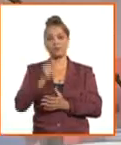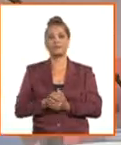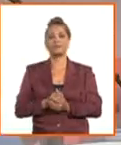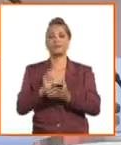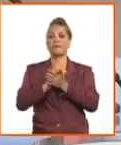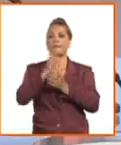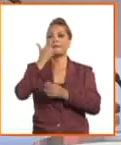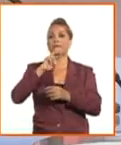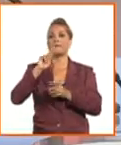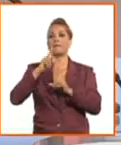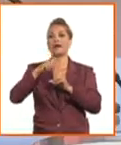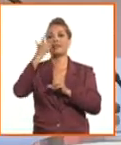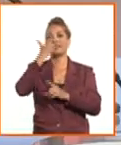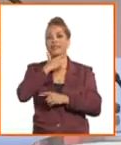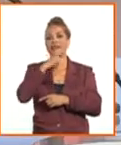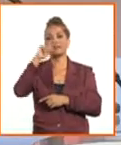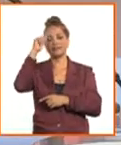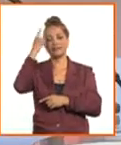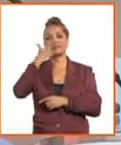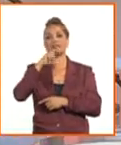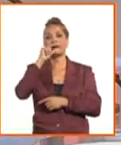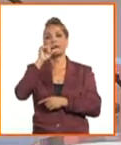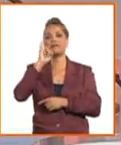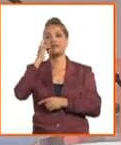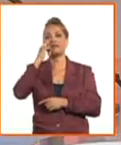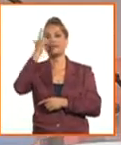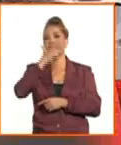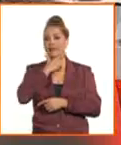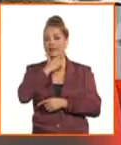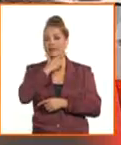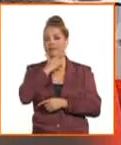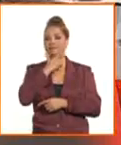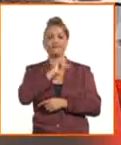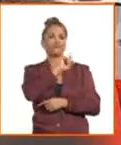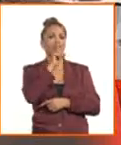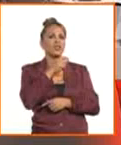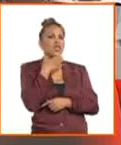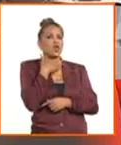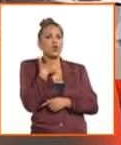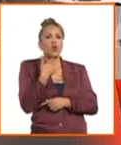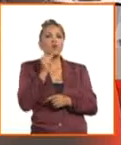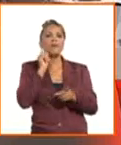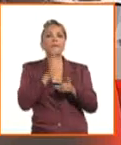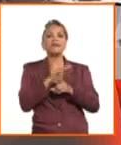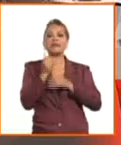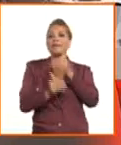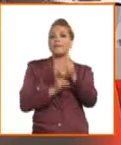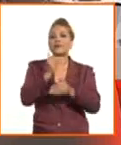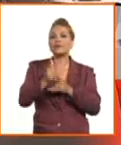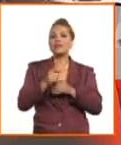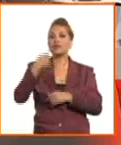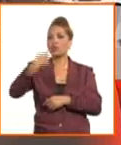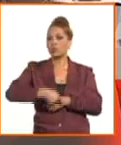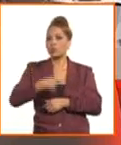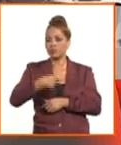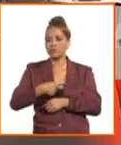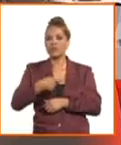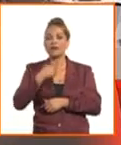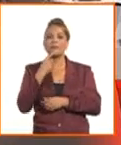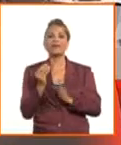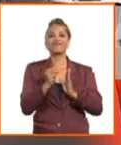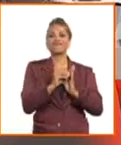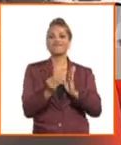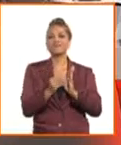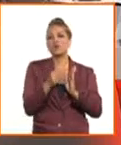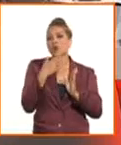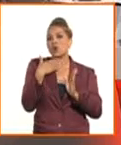González. Marta, ¿cómo va a ocurrir el proceso? ¿Qué se establece jurídicamente para poder implementarlo? ¿Cómo se ha